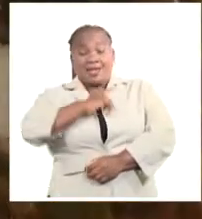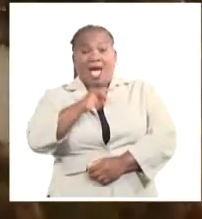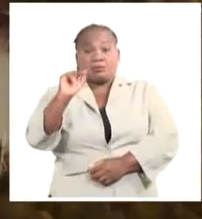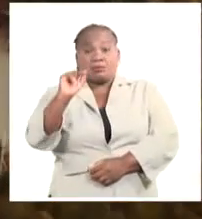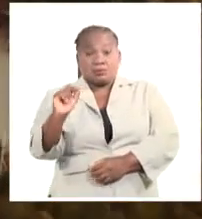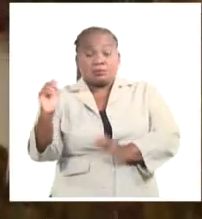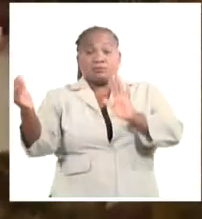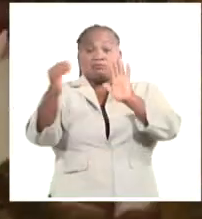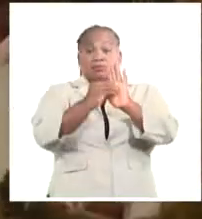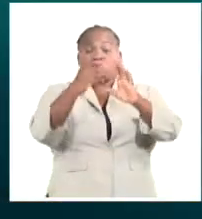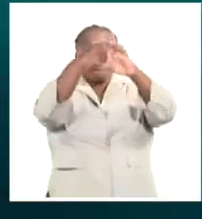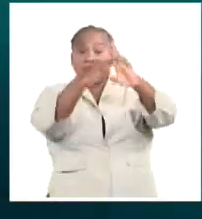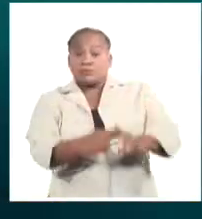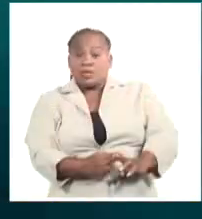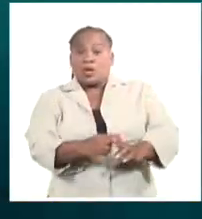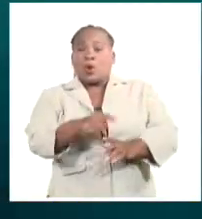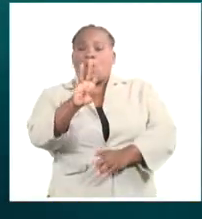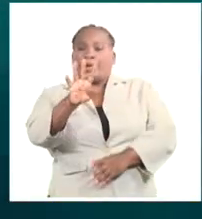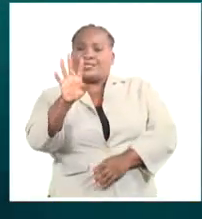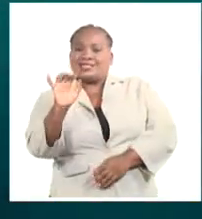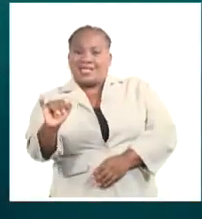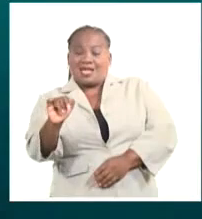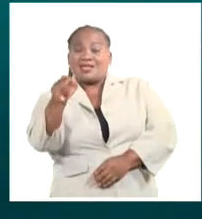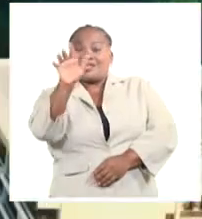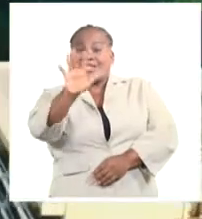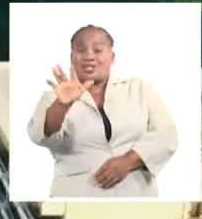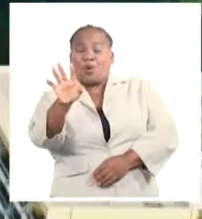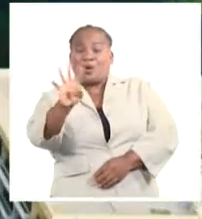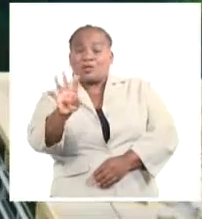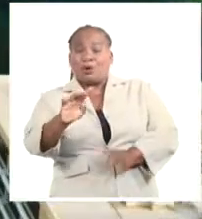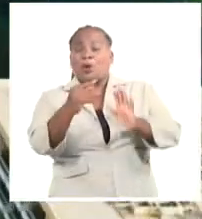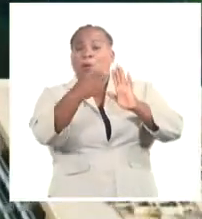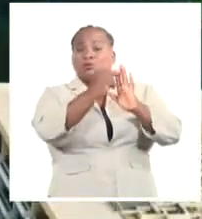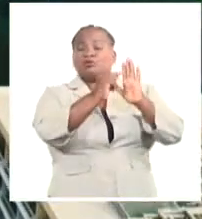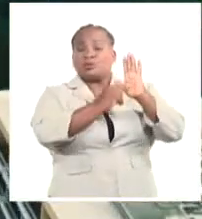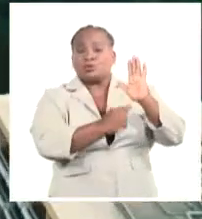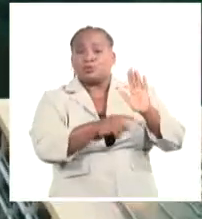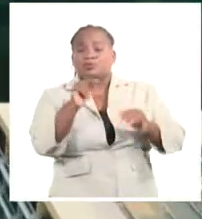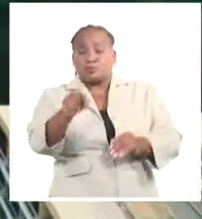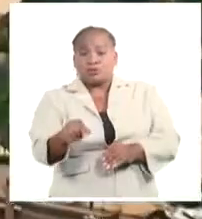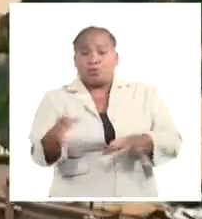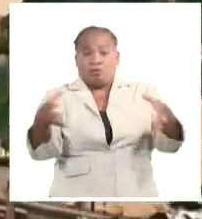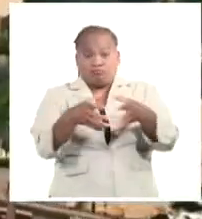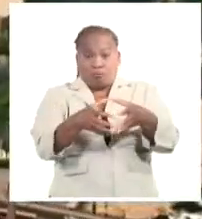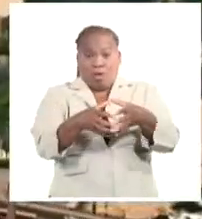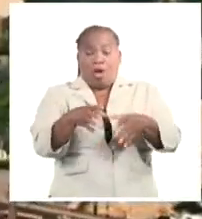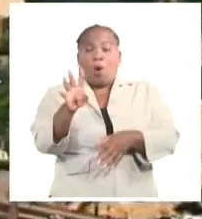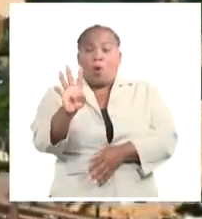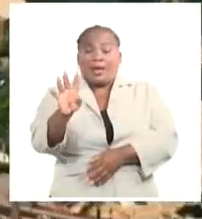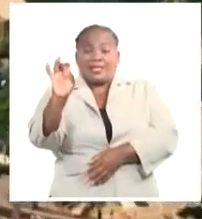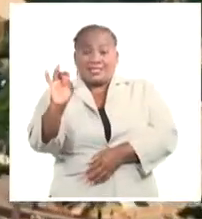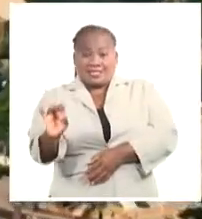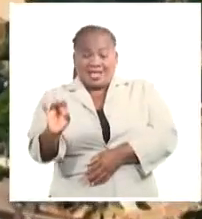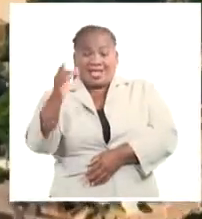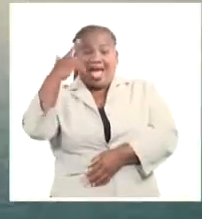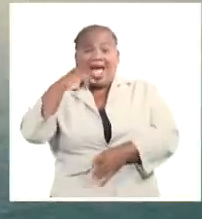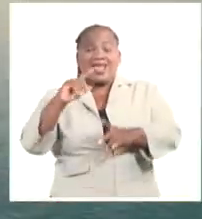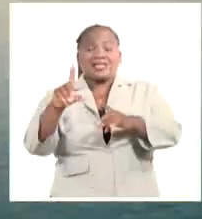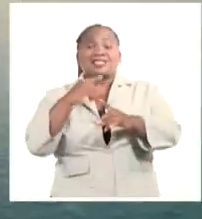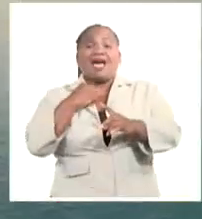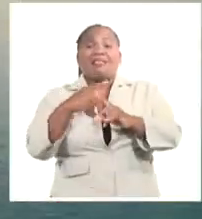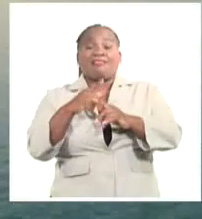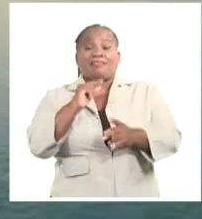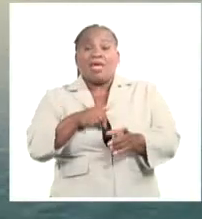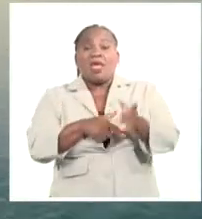puesto 46 con 574 puntos. La participación antillana se completa con el escaño 47 de Alexander Moleiro en el rifle